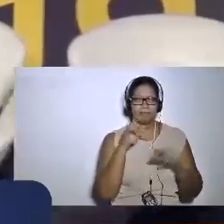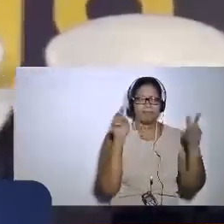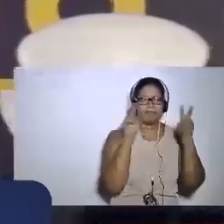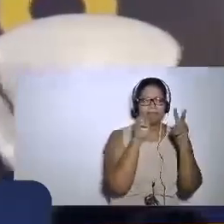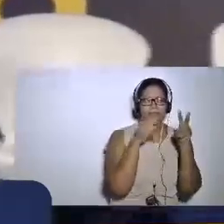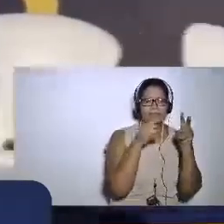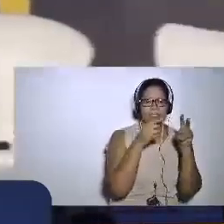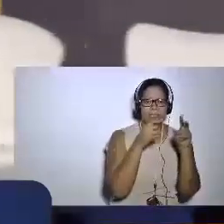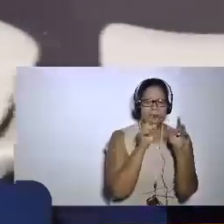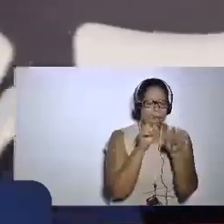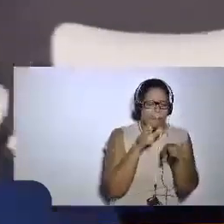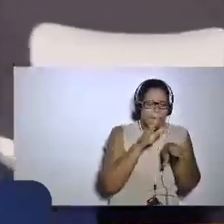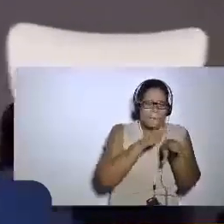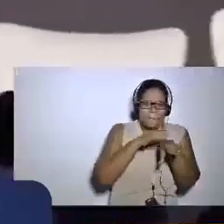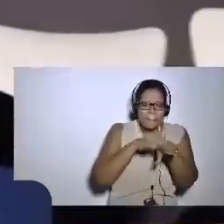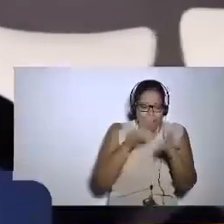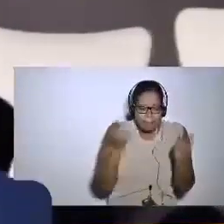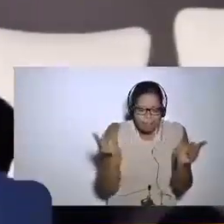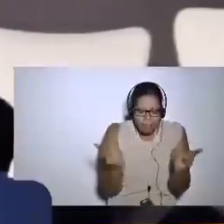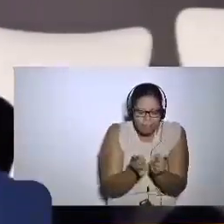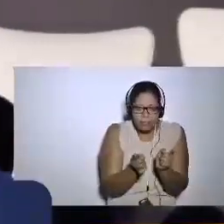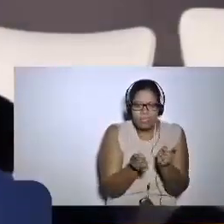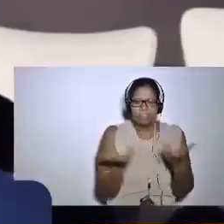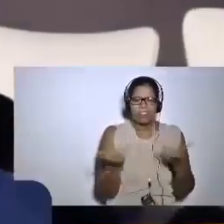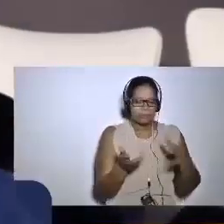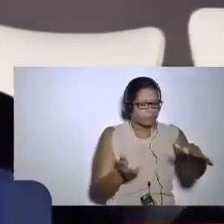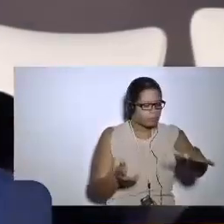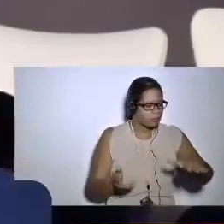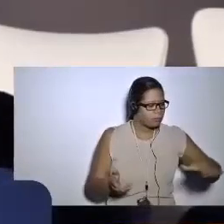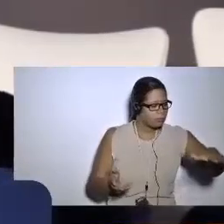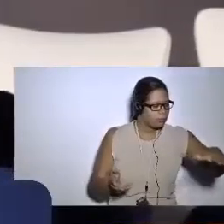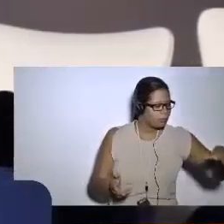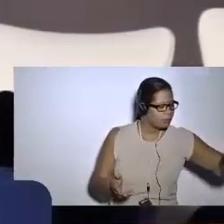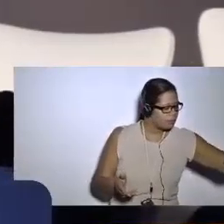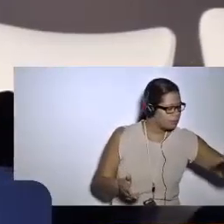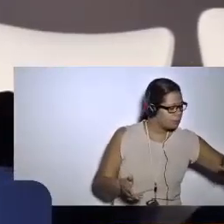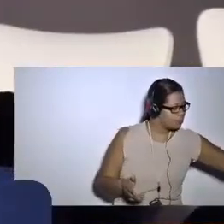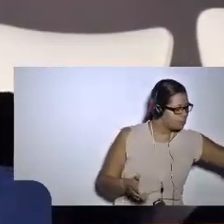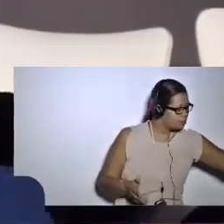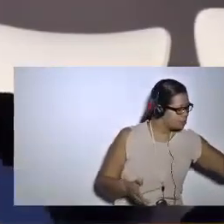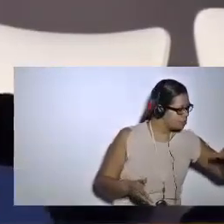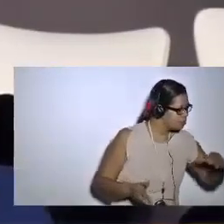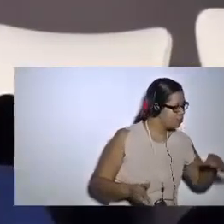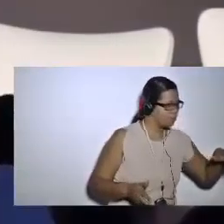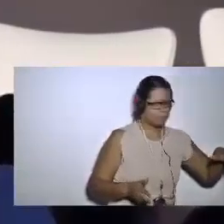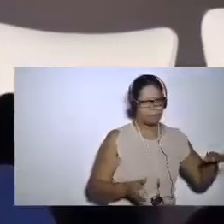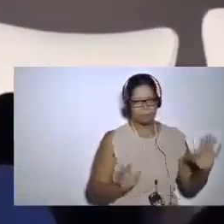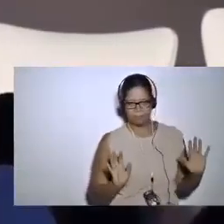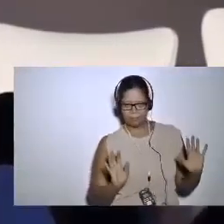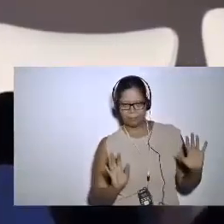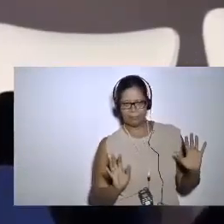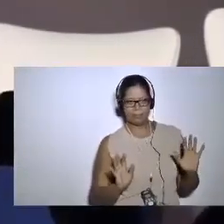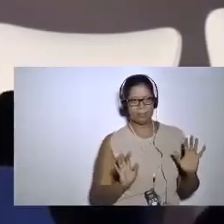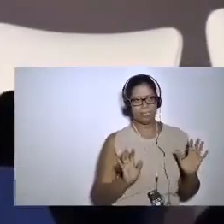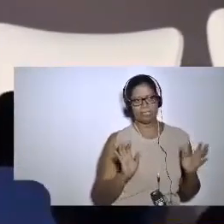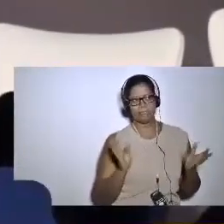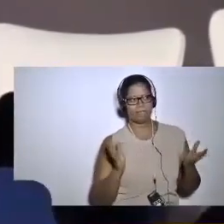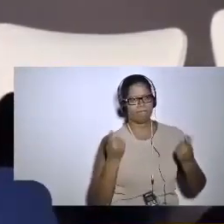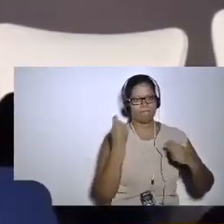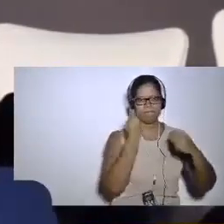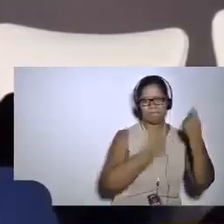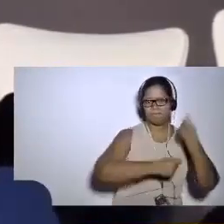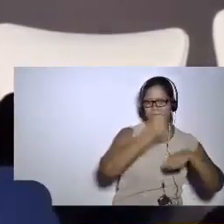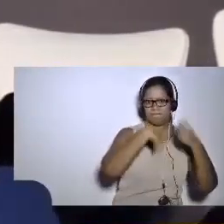licencias más pequeñas para áreas donde hay operadores comerciales, no pueden encontrar